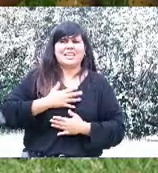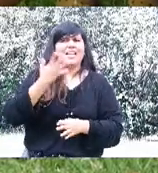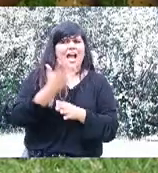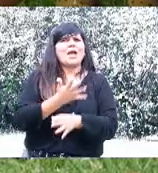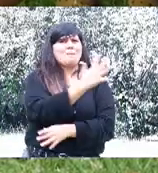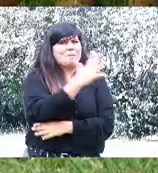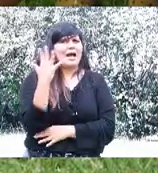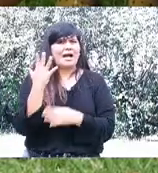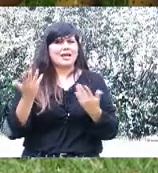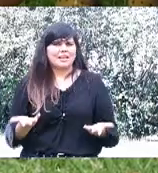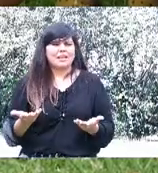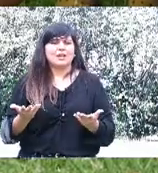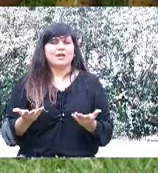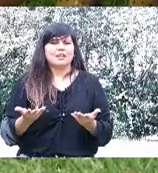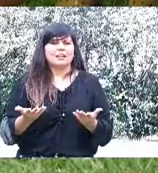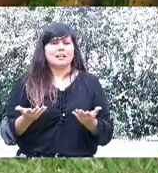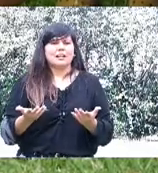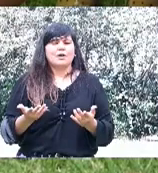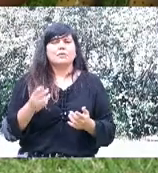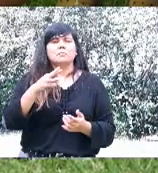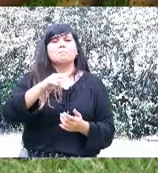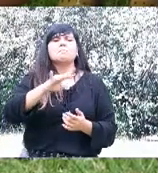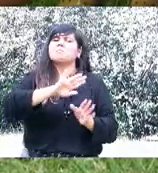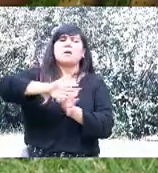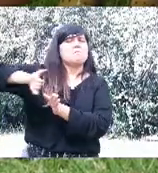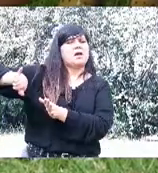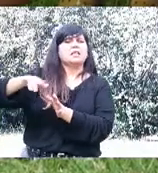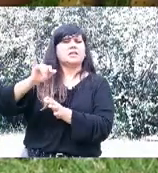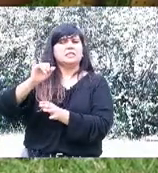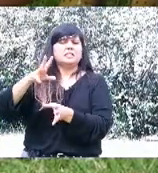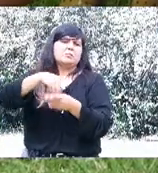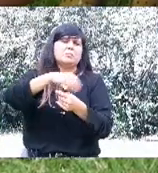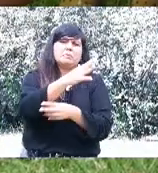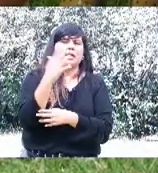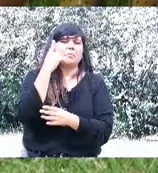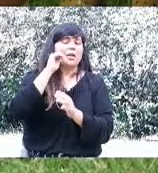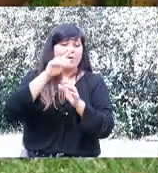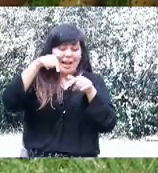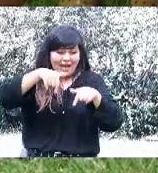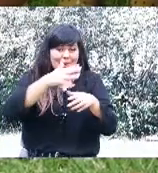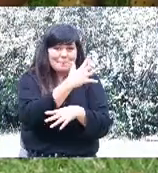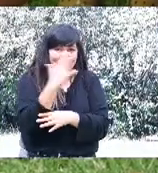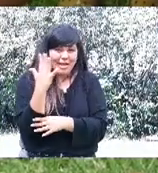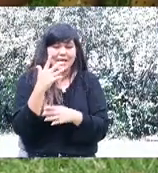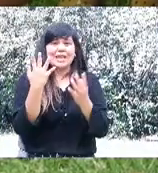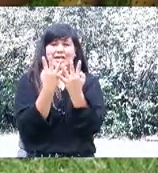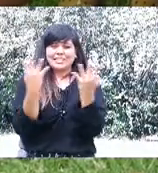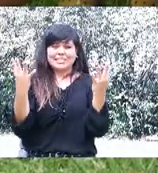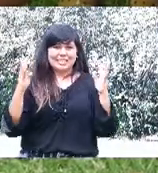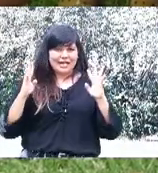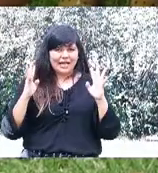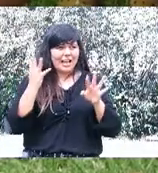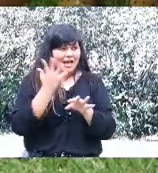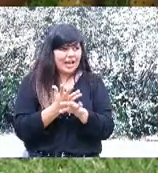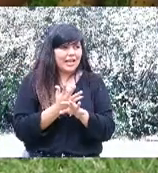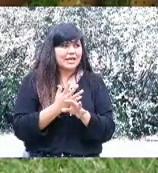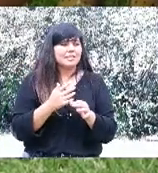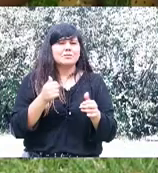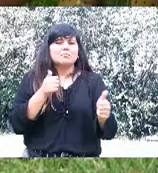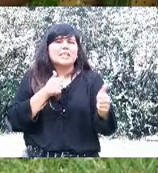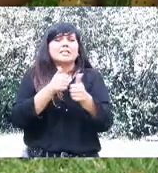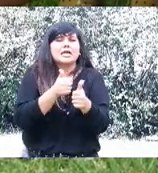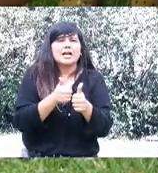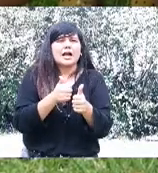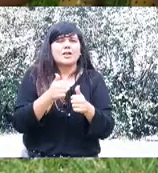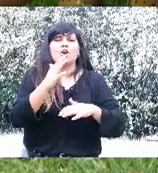parque o sea más allá de incluso del mim no que también es pero tiene un parque está enrejado está lo más cercano a ello es